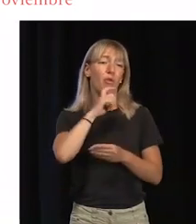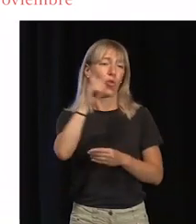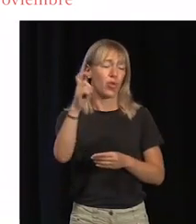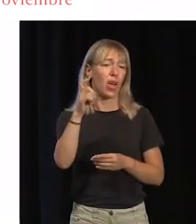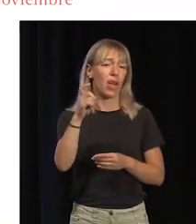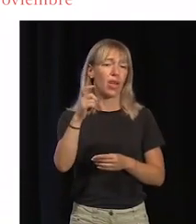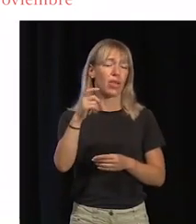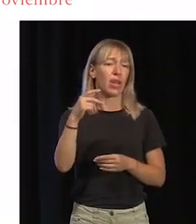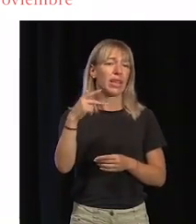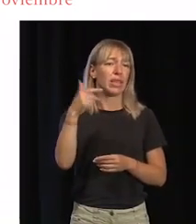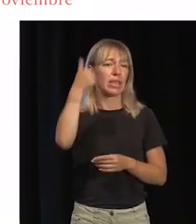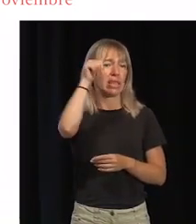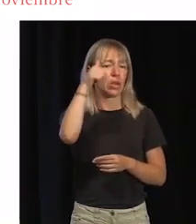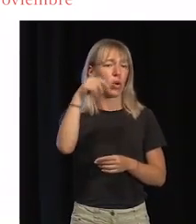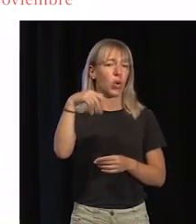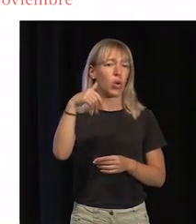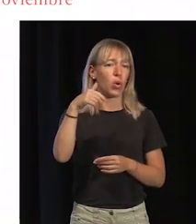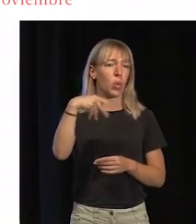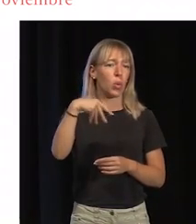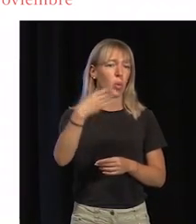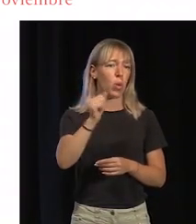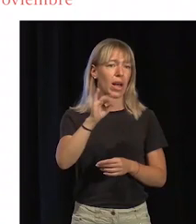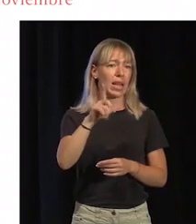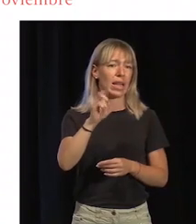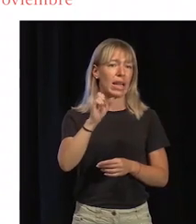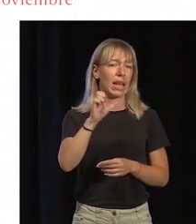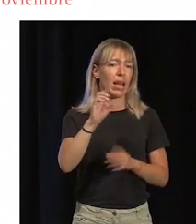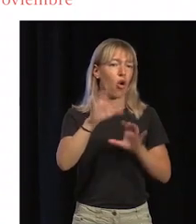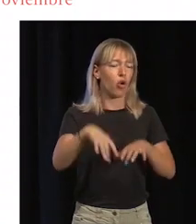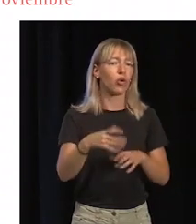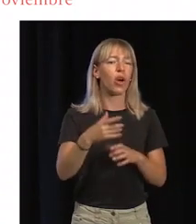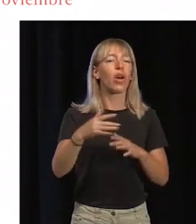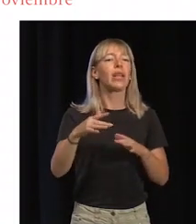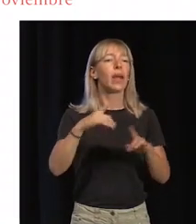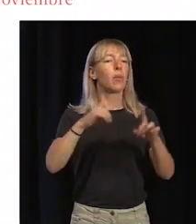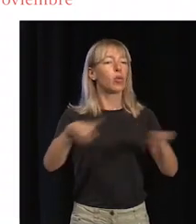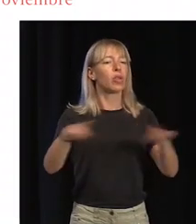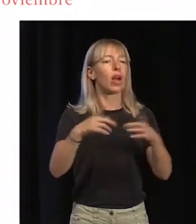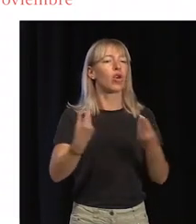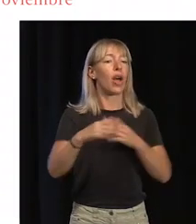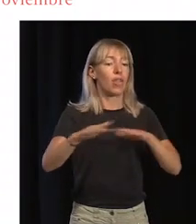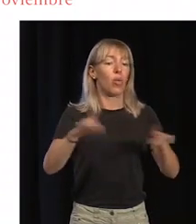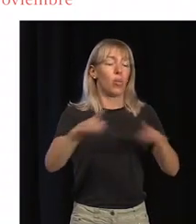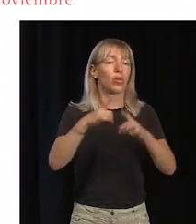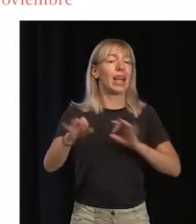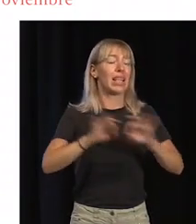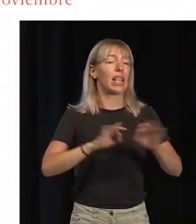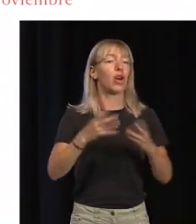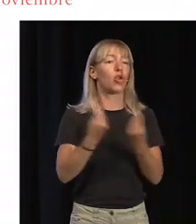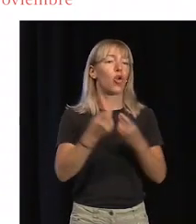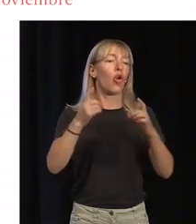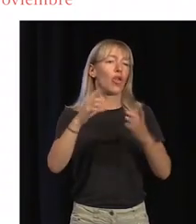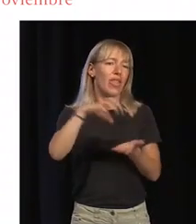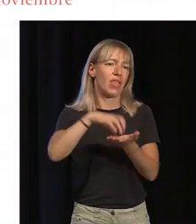Fundación Psicoale Maite León, la sesión de música con Acción por la Música y la sesión de teatro con el Centro